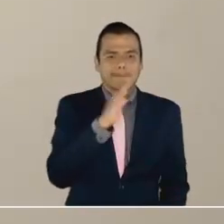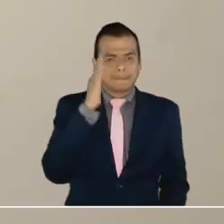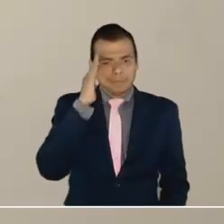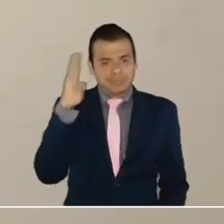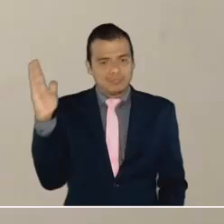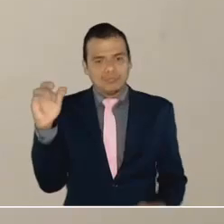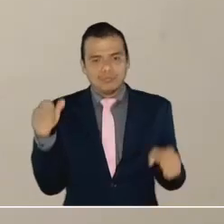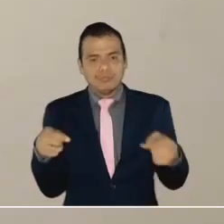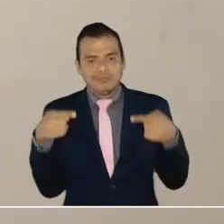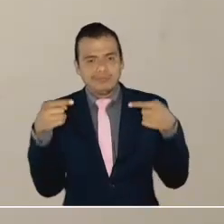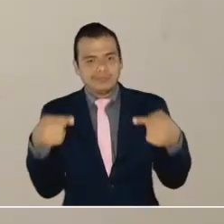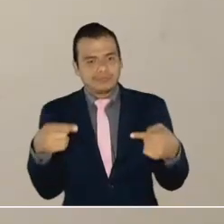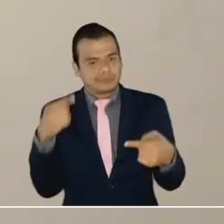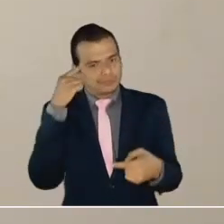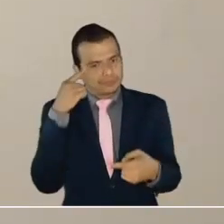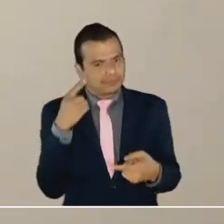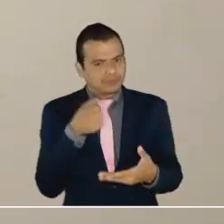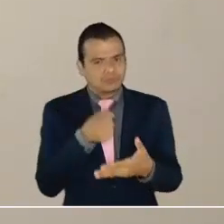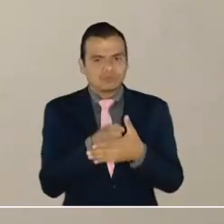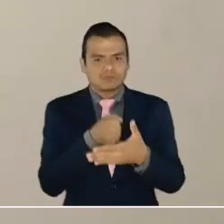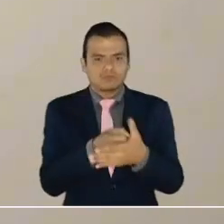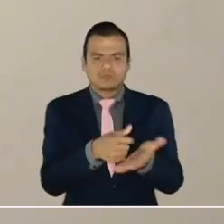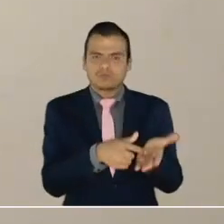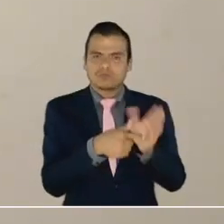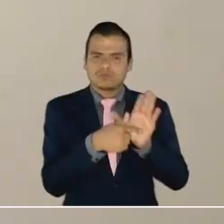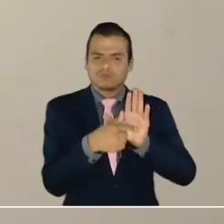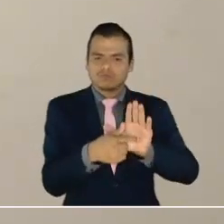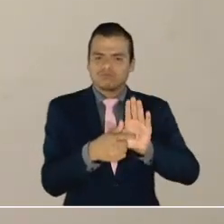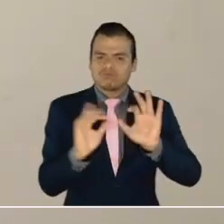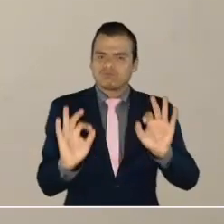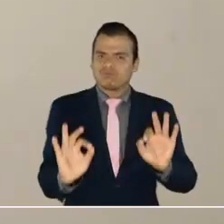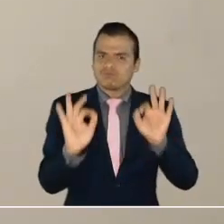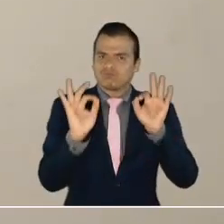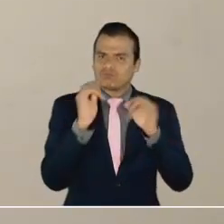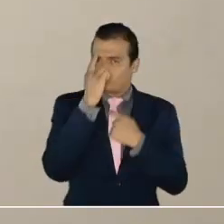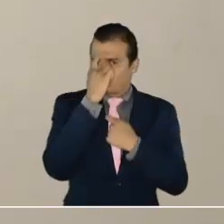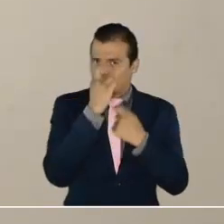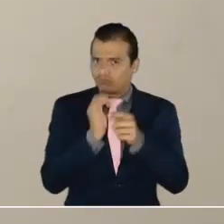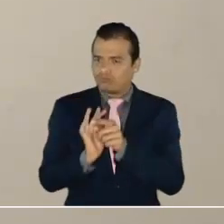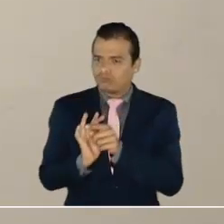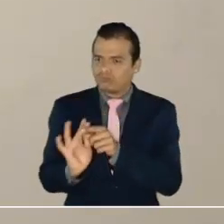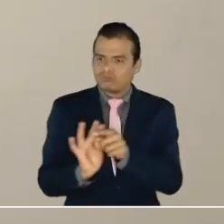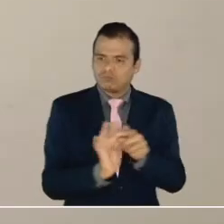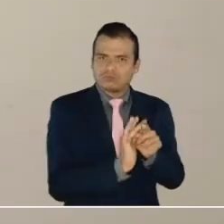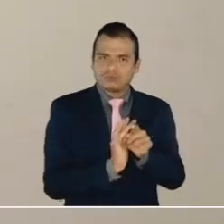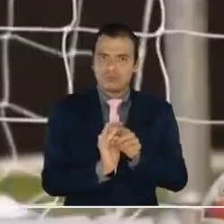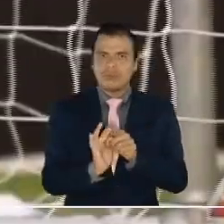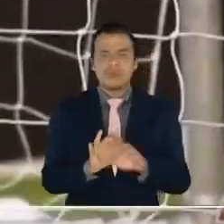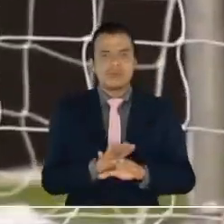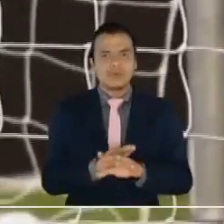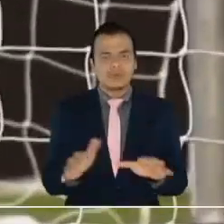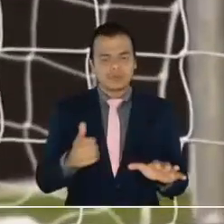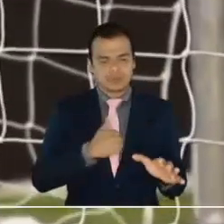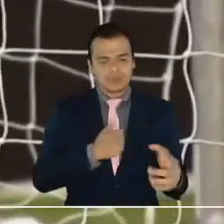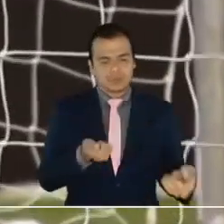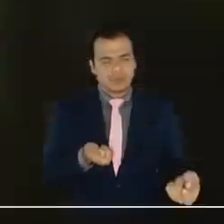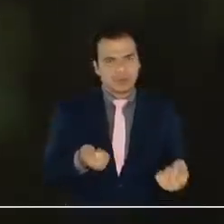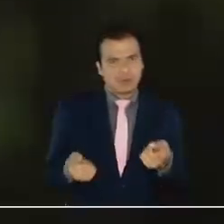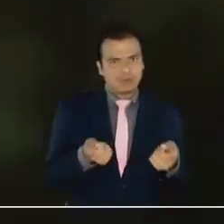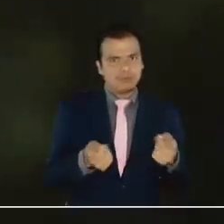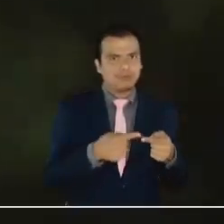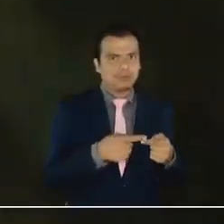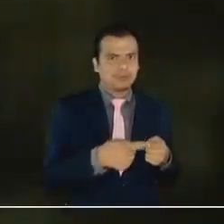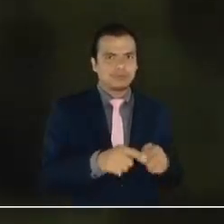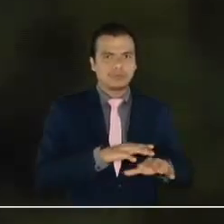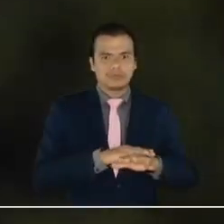que podamos a en todos sus ataques y bueno, individualmente tengo que tener mis movimientos demasiado claros. Las ganadoras del